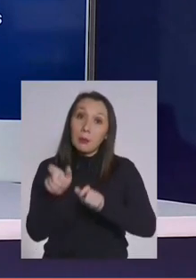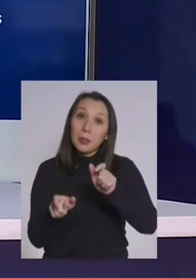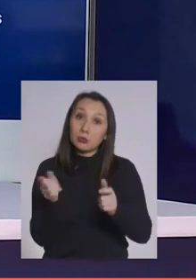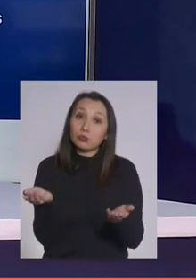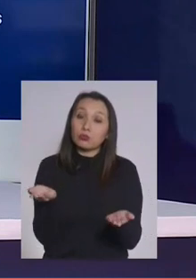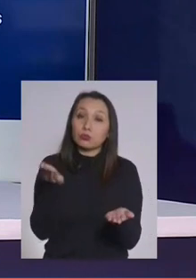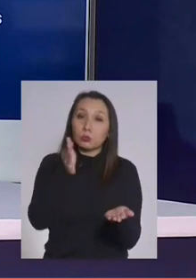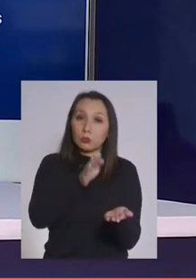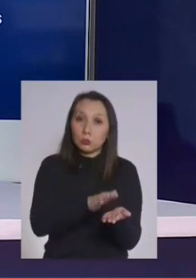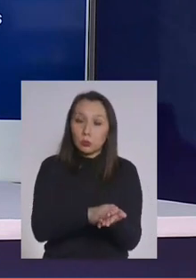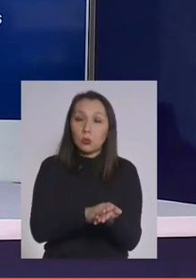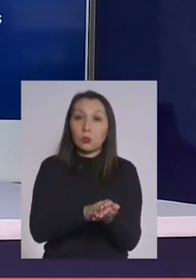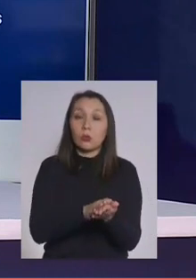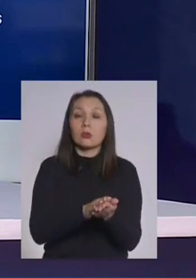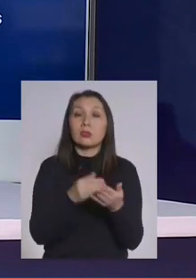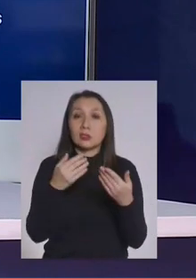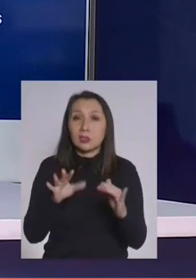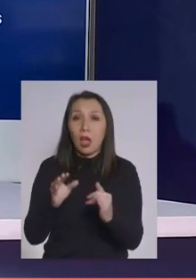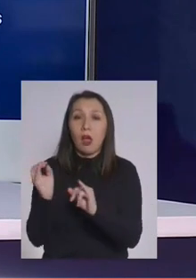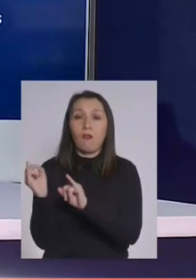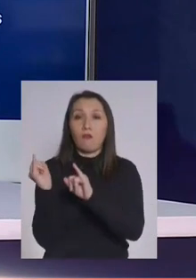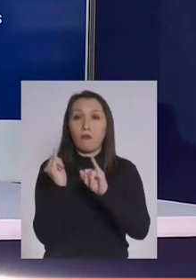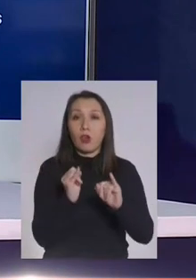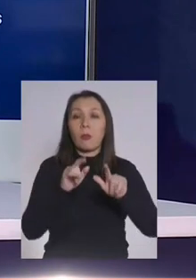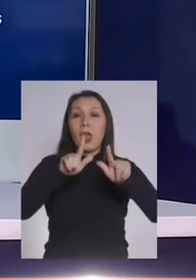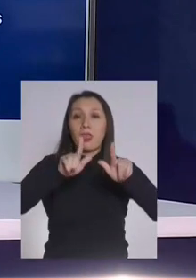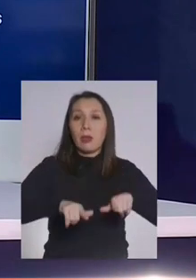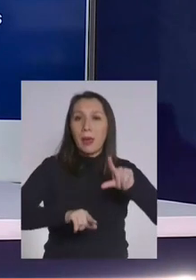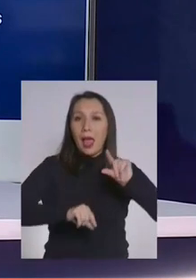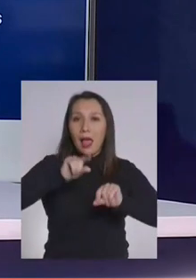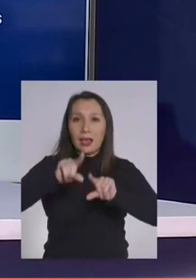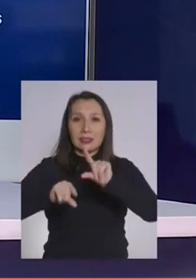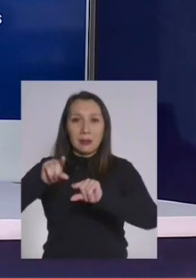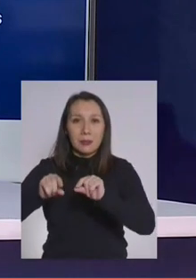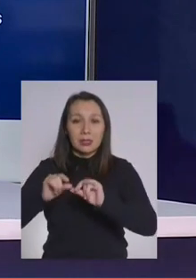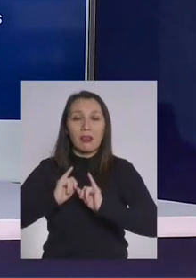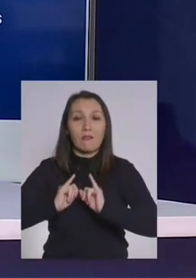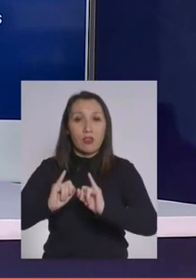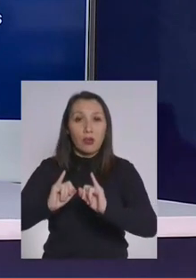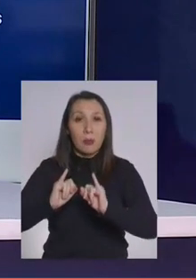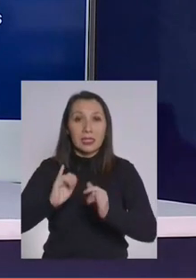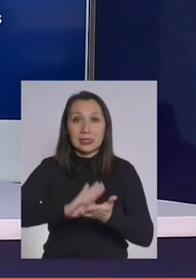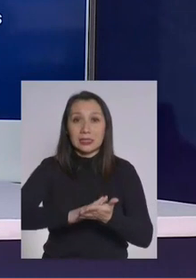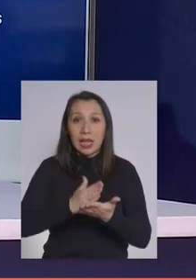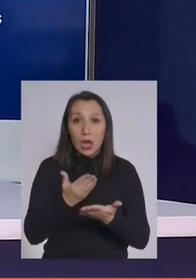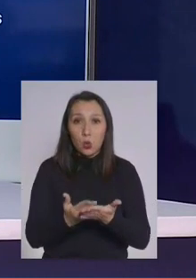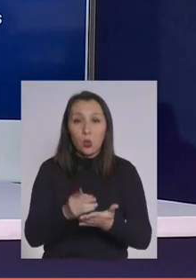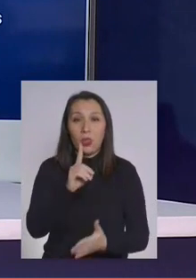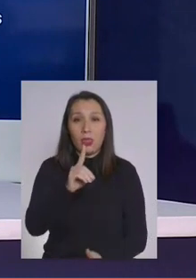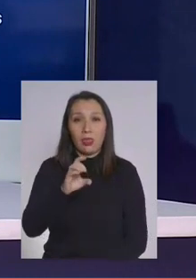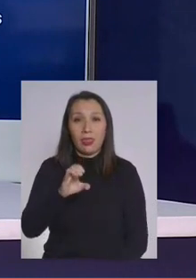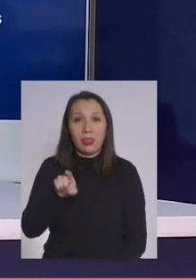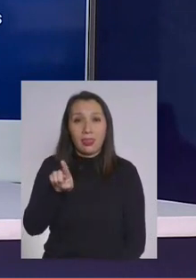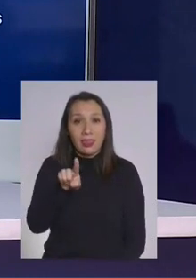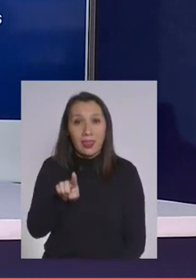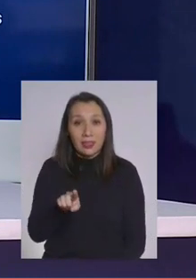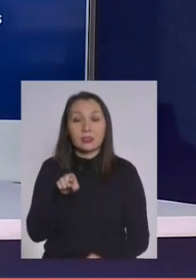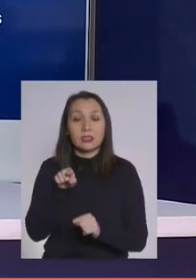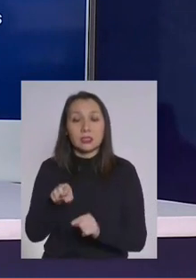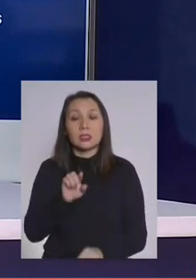fallecidas de acuerdo a los decesos informados por el departamento de estadísticas e información en salud son